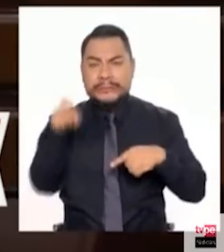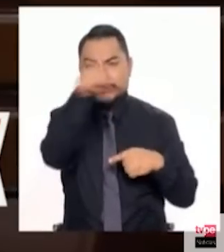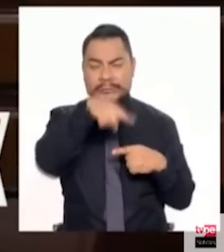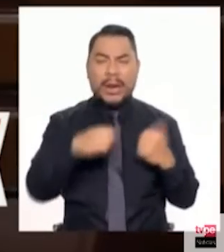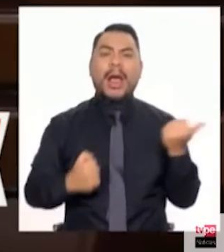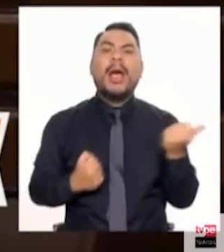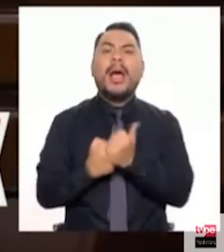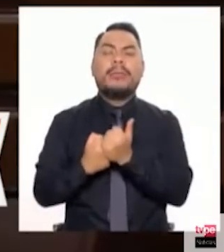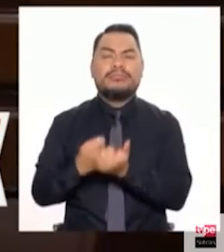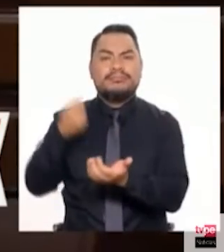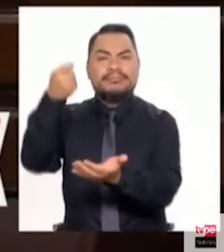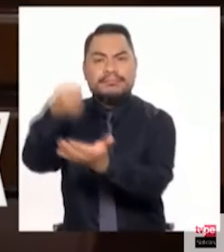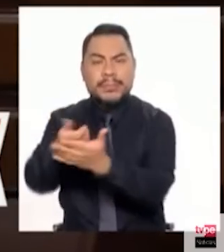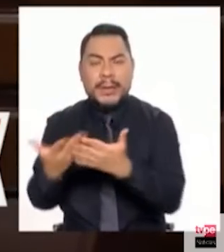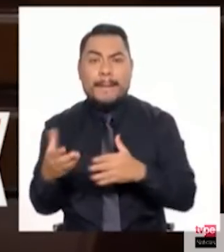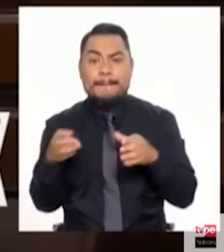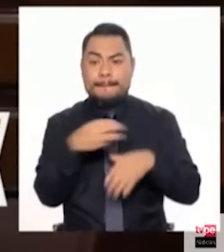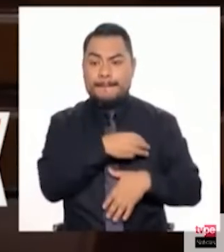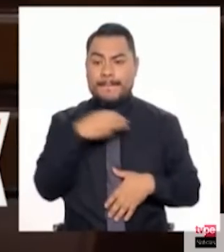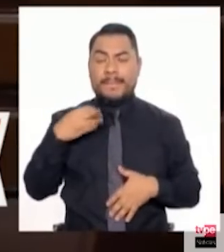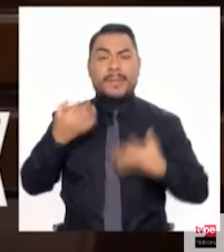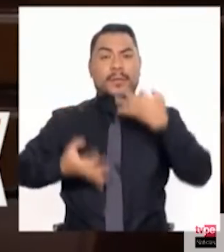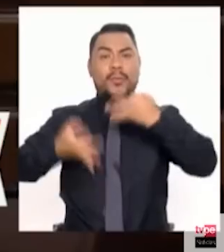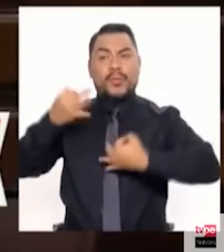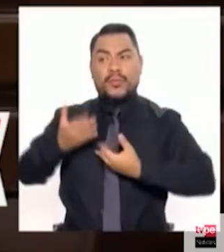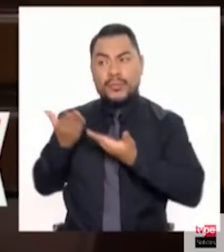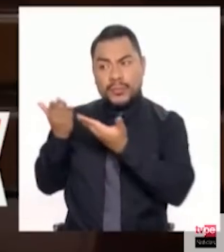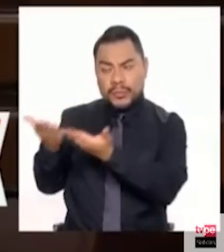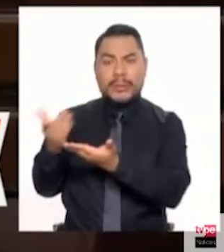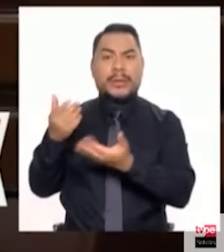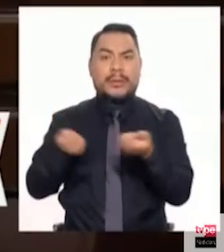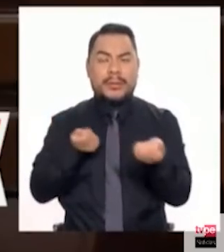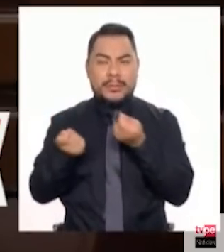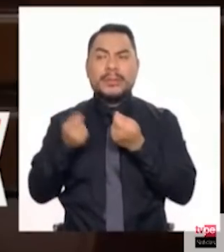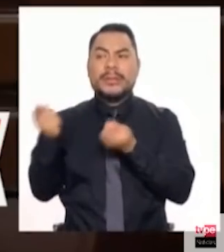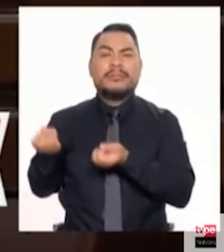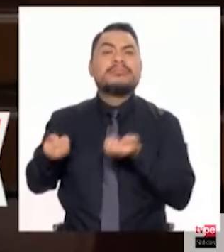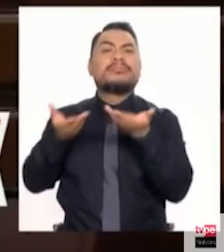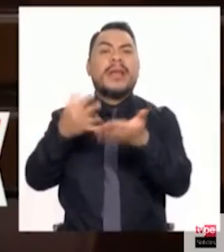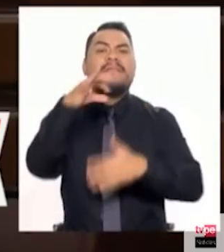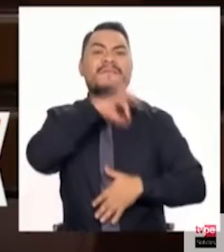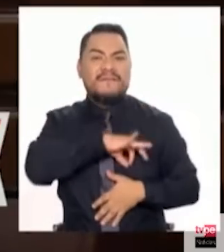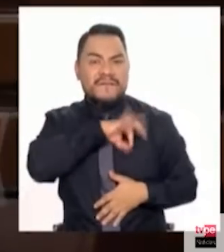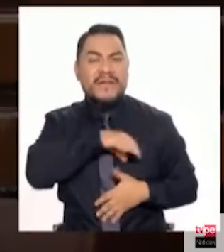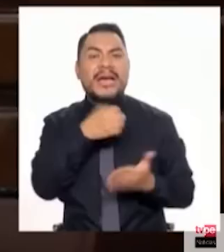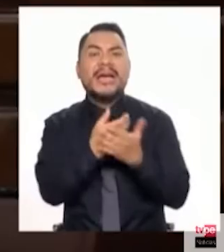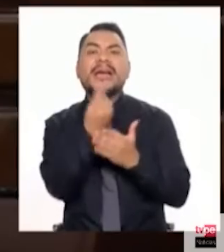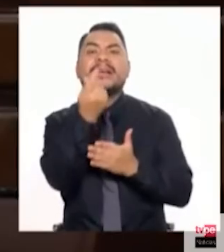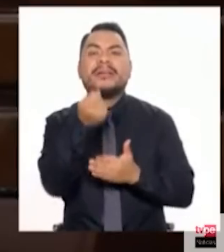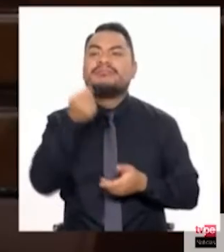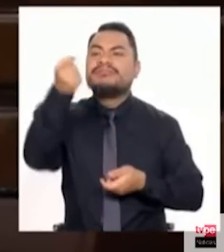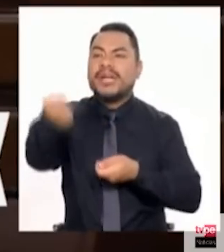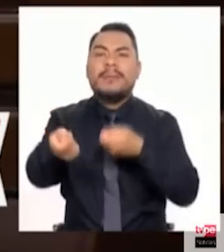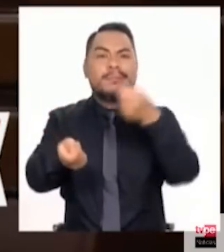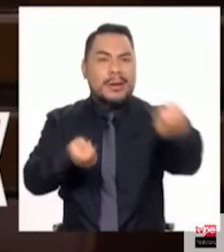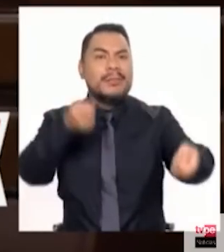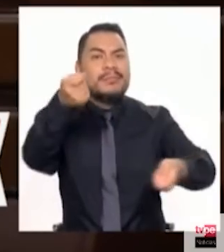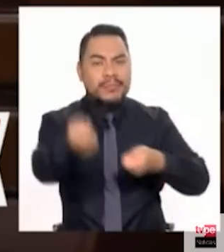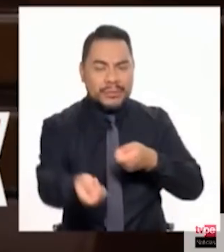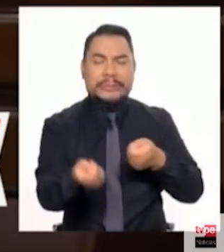por intermedio del Ministerio de Justicia a otorgado beneficios económicos excepcionales